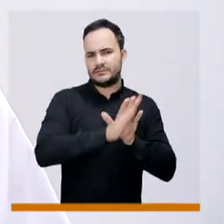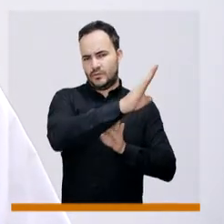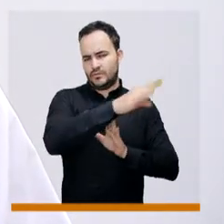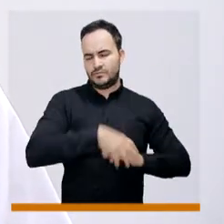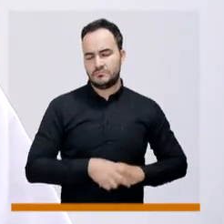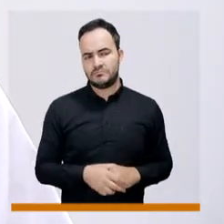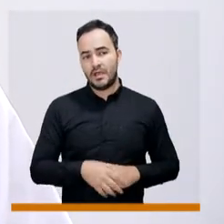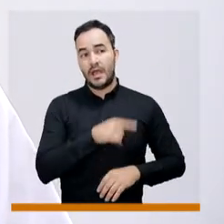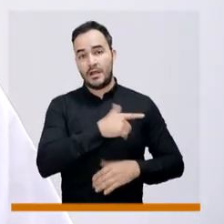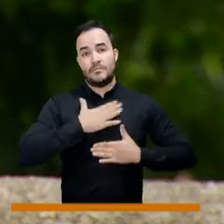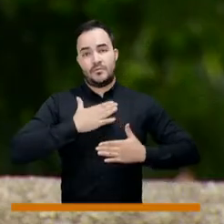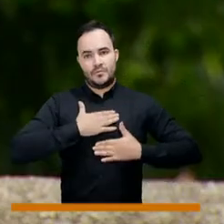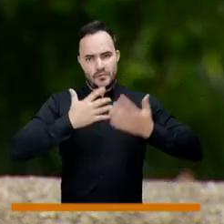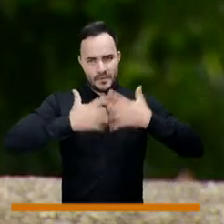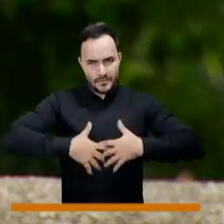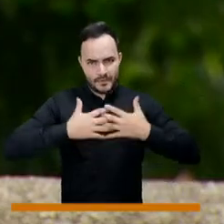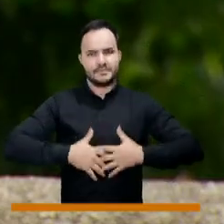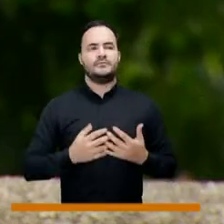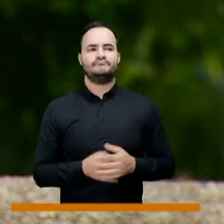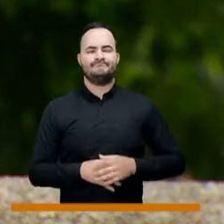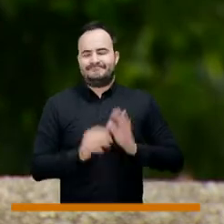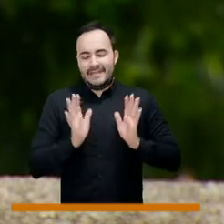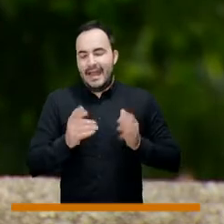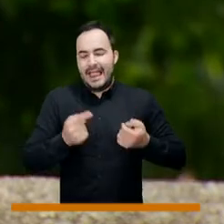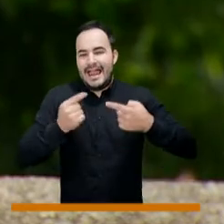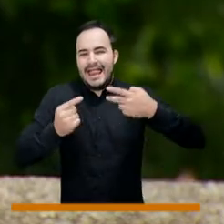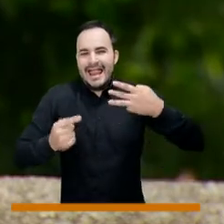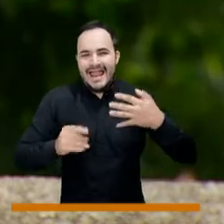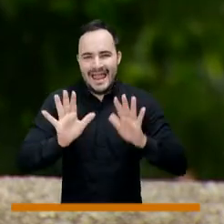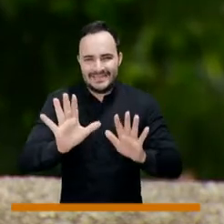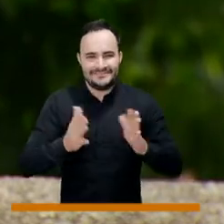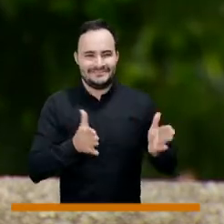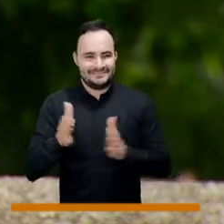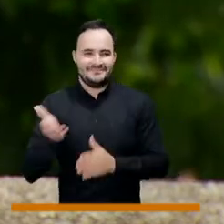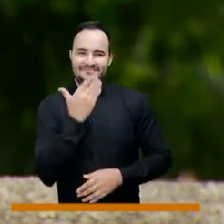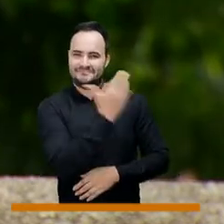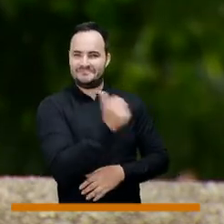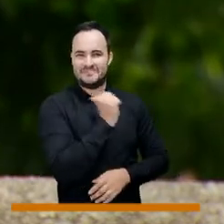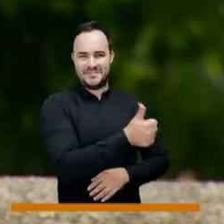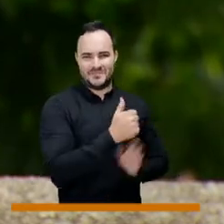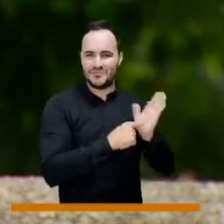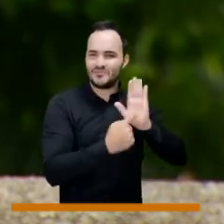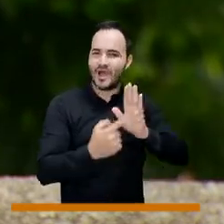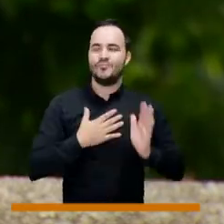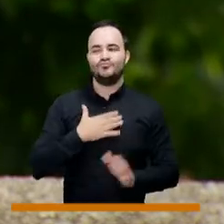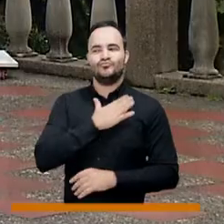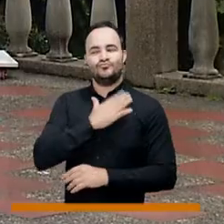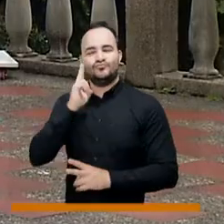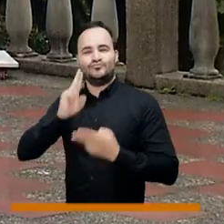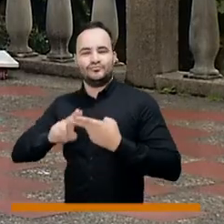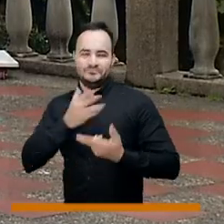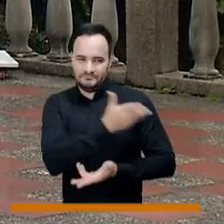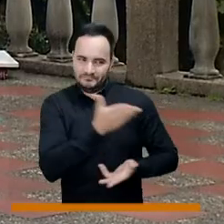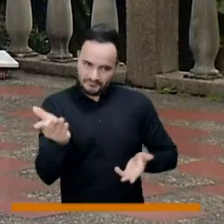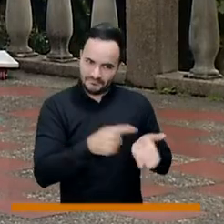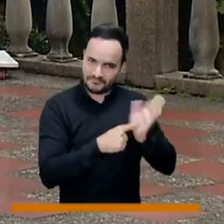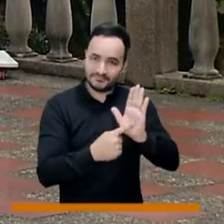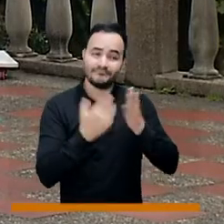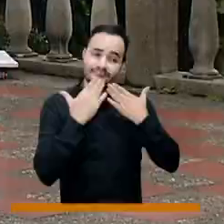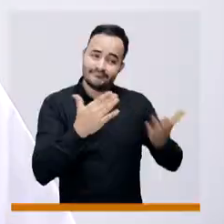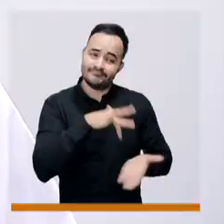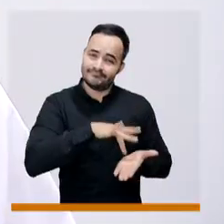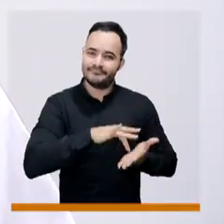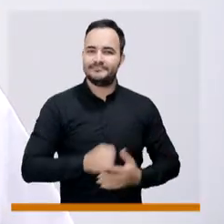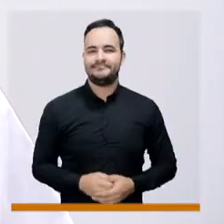15 años con varias funciones. Mejor dicho, Freddy, que sea usted quien nos cuente a qué se dedica. Bienvenido De Frente a la Gente y gracias por